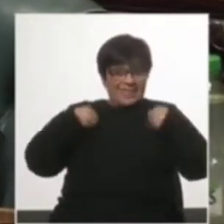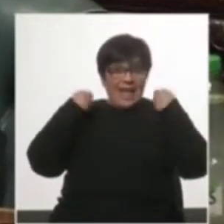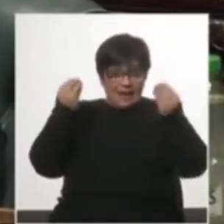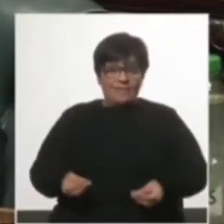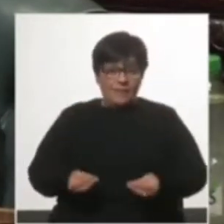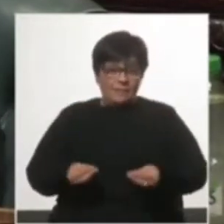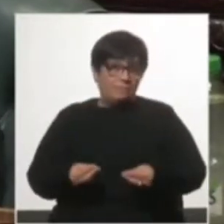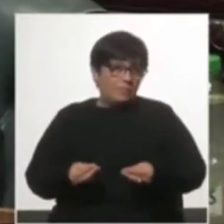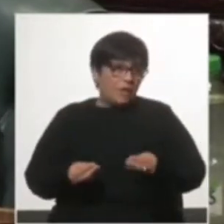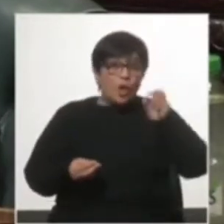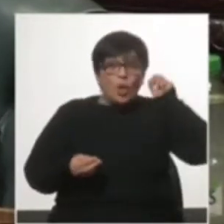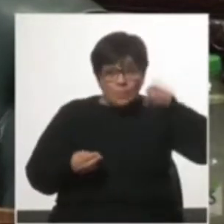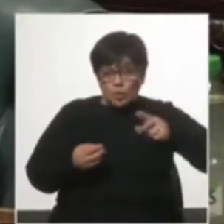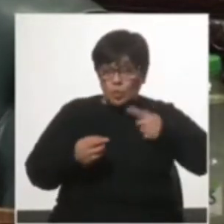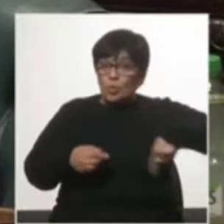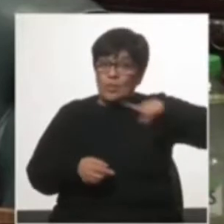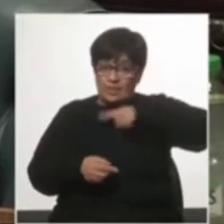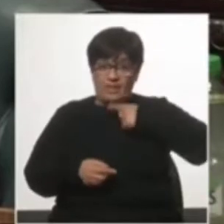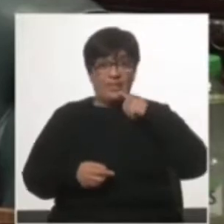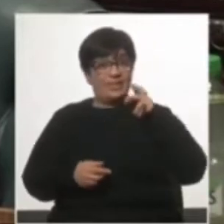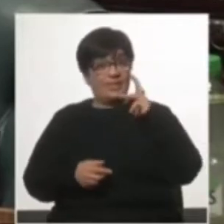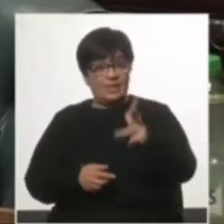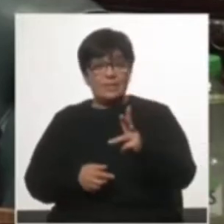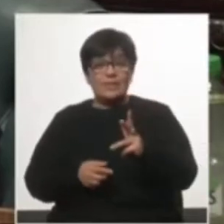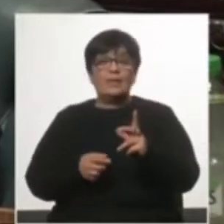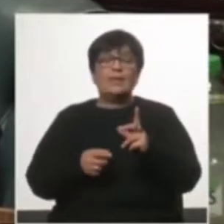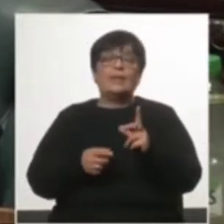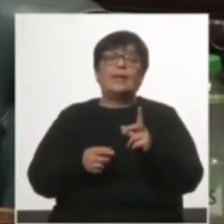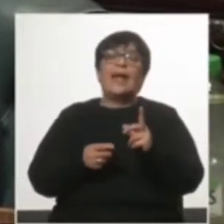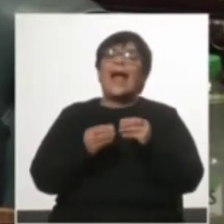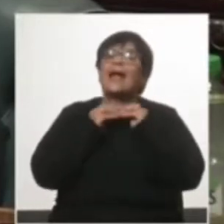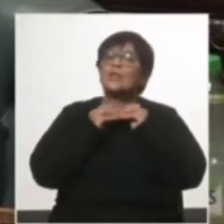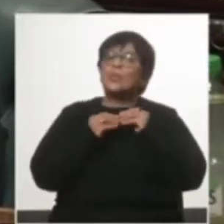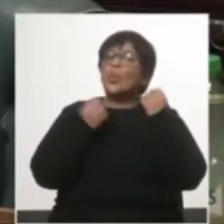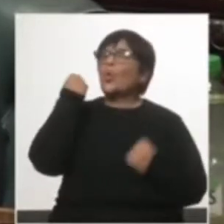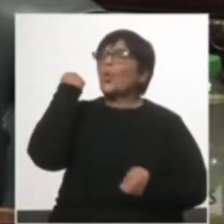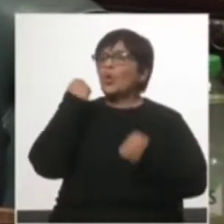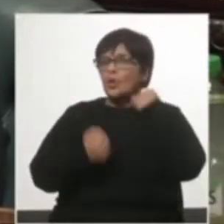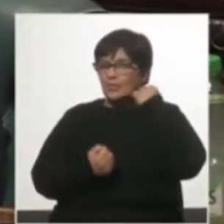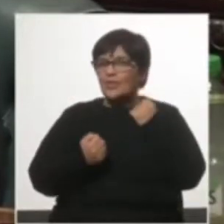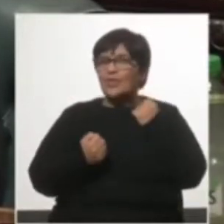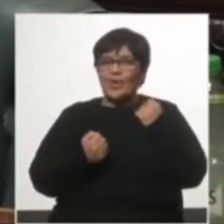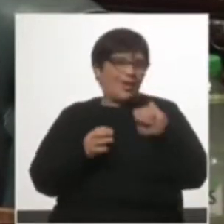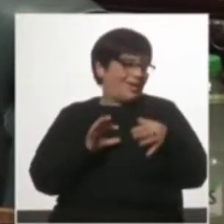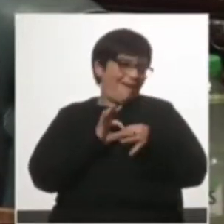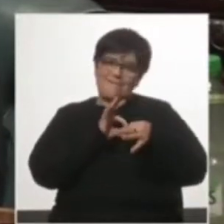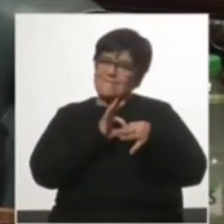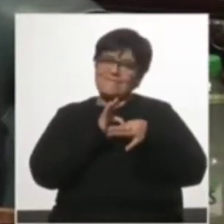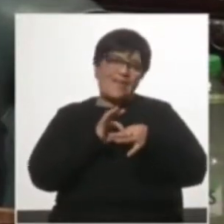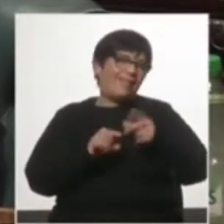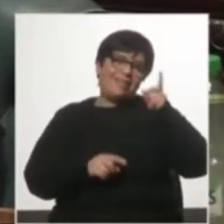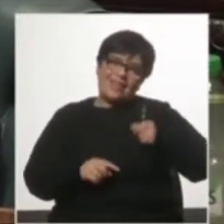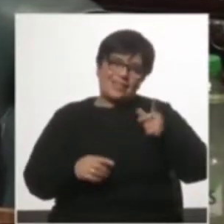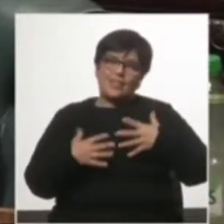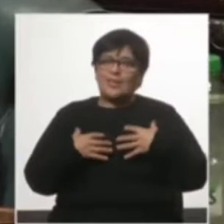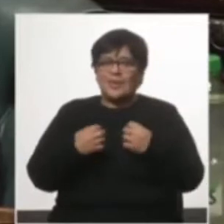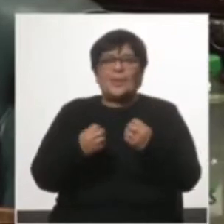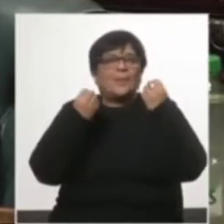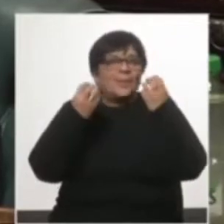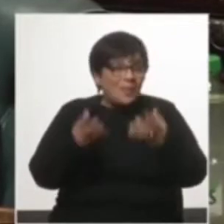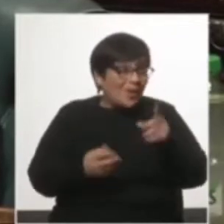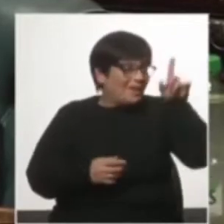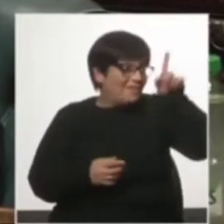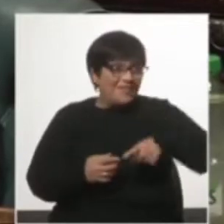En el tema económico, que interactúa con el tema de las medidas sanitarias, porque evidentemente parte de la